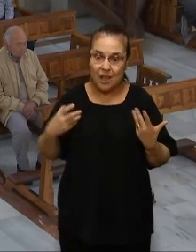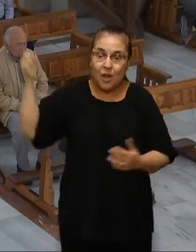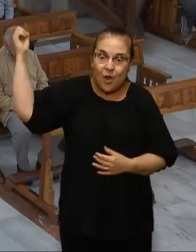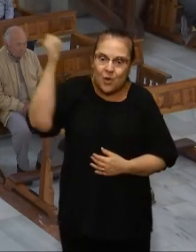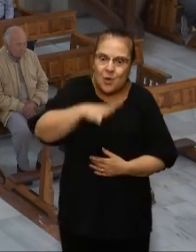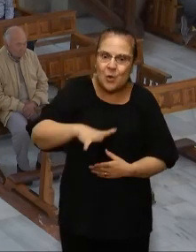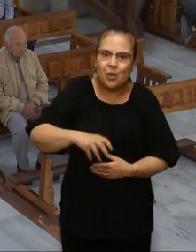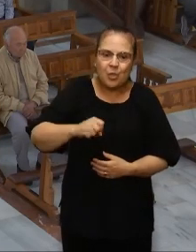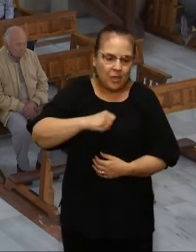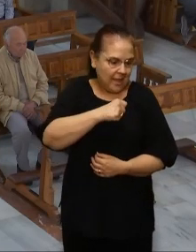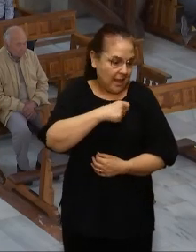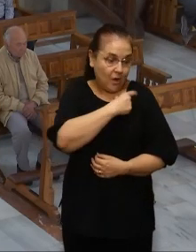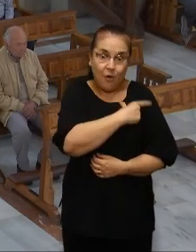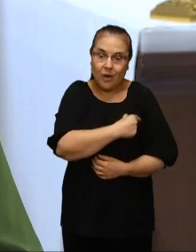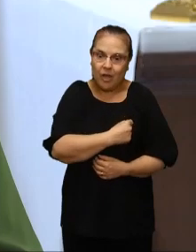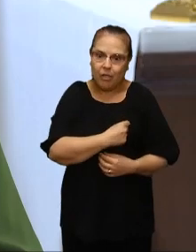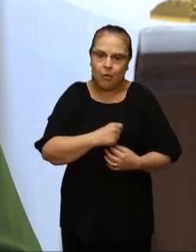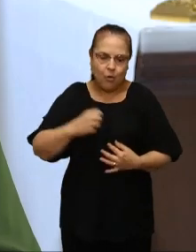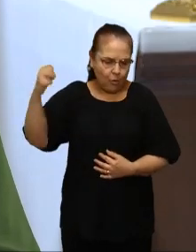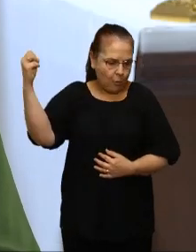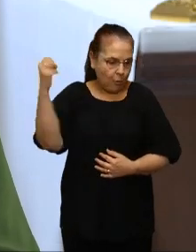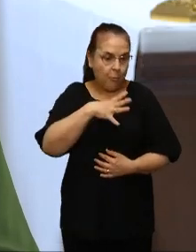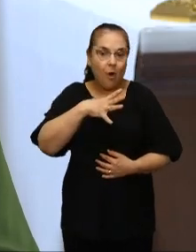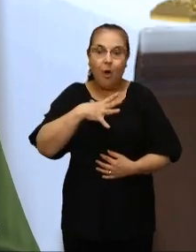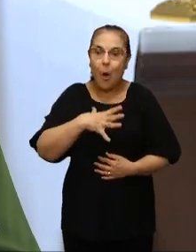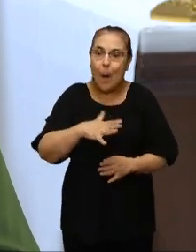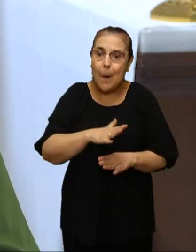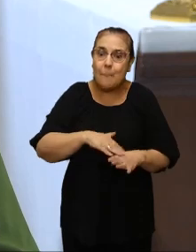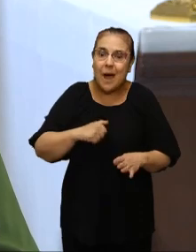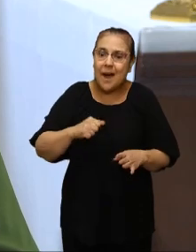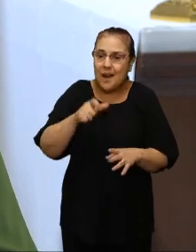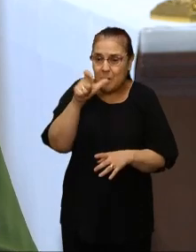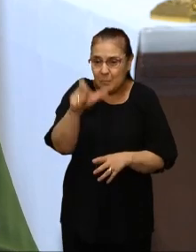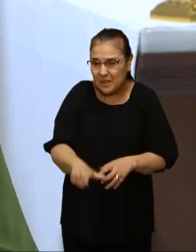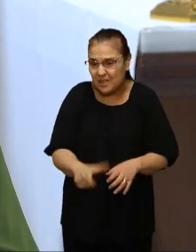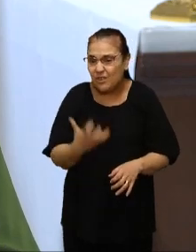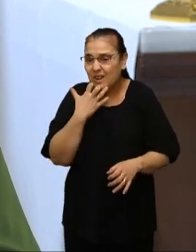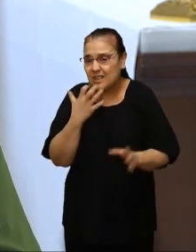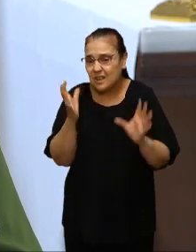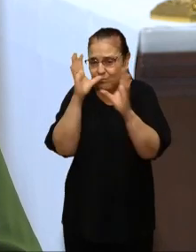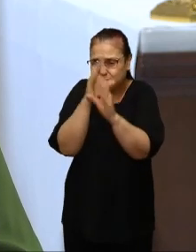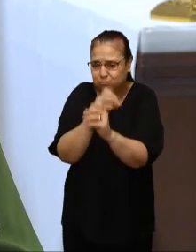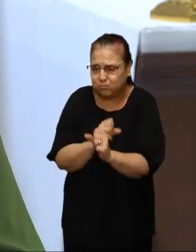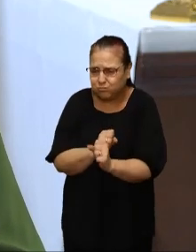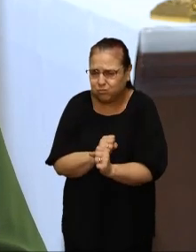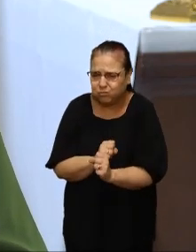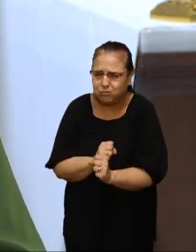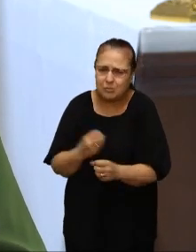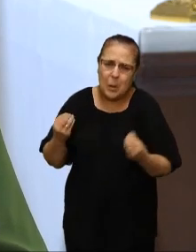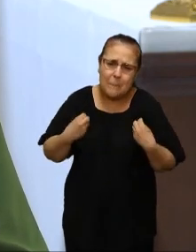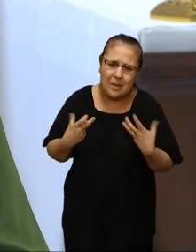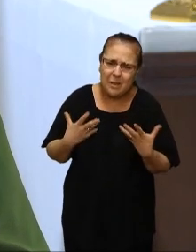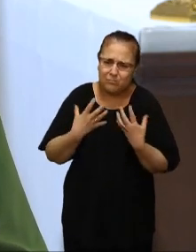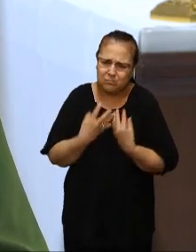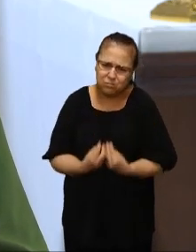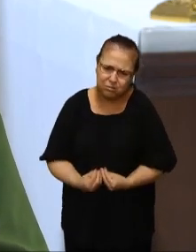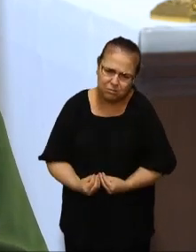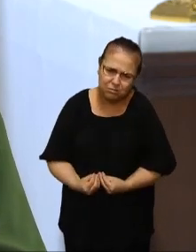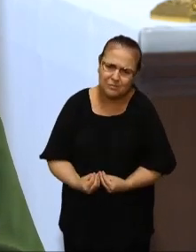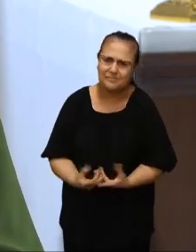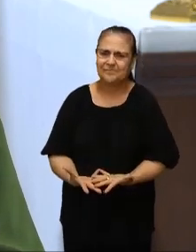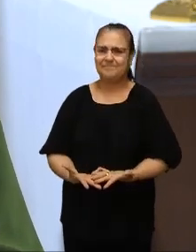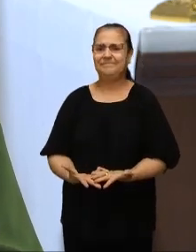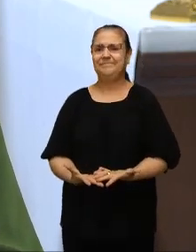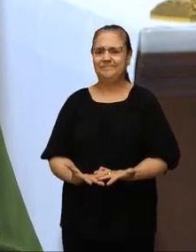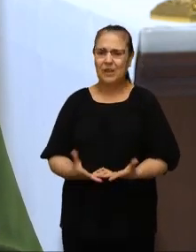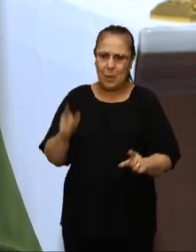iluminar el corazón de la persona que vive en tinieblas, que vive en oscuridad, que vive en tristeza, que vive en angustia, que vive